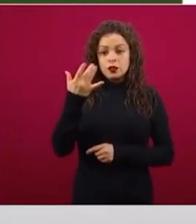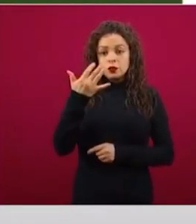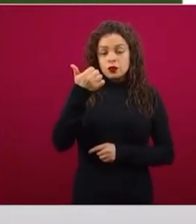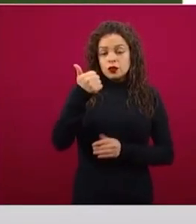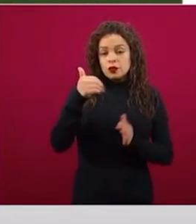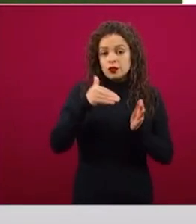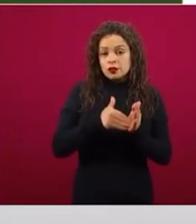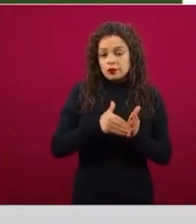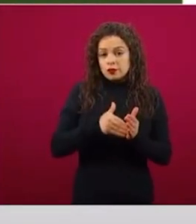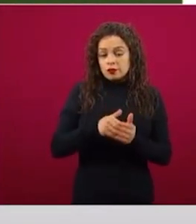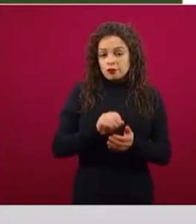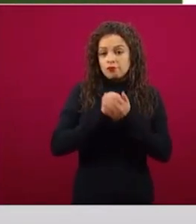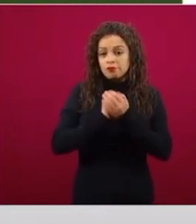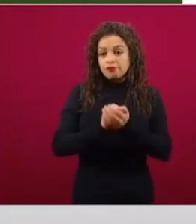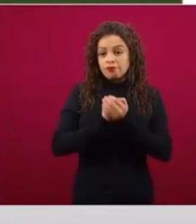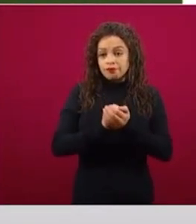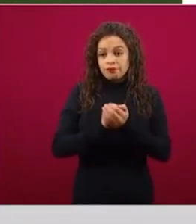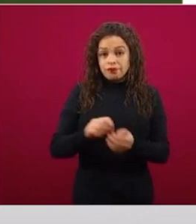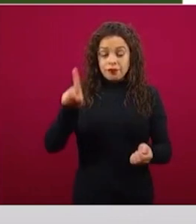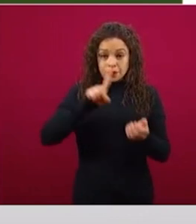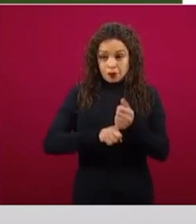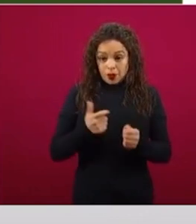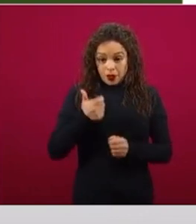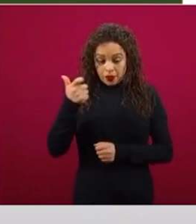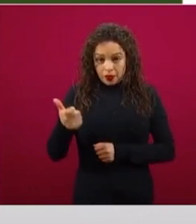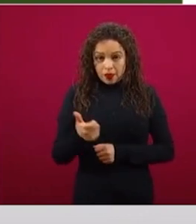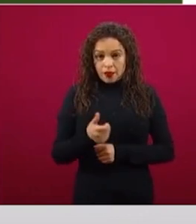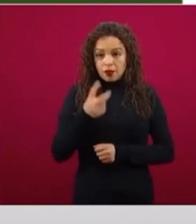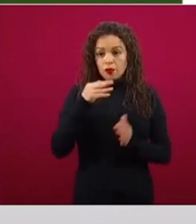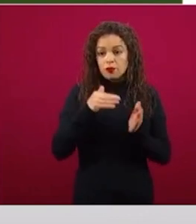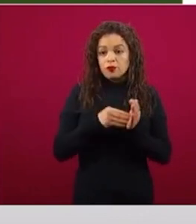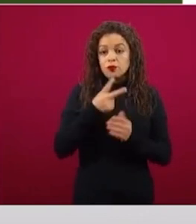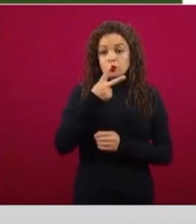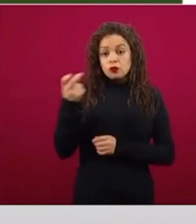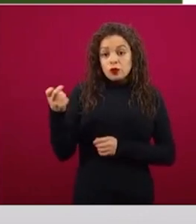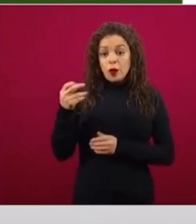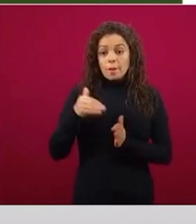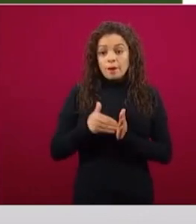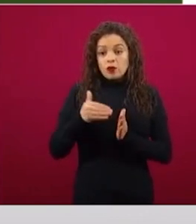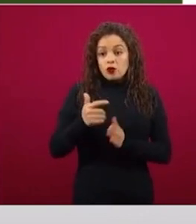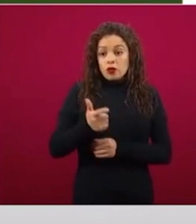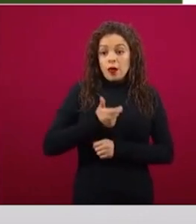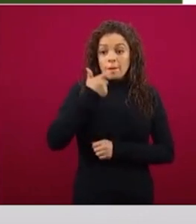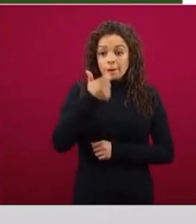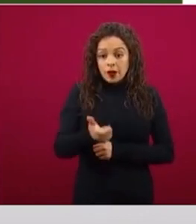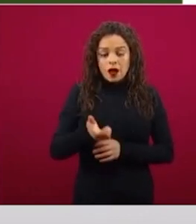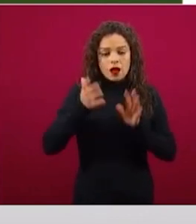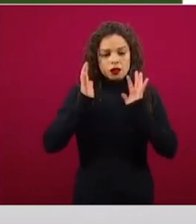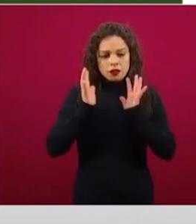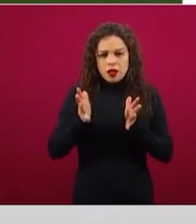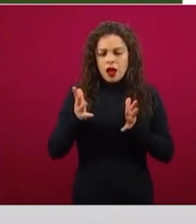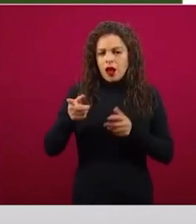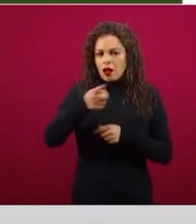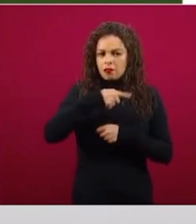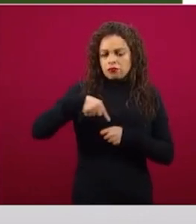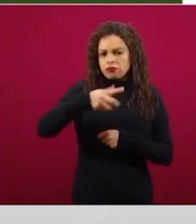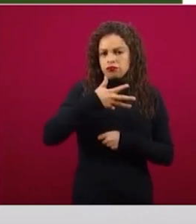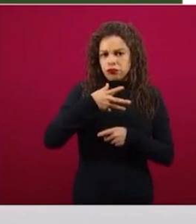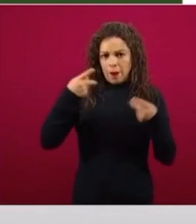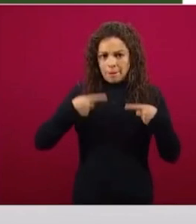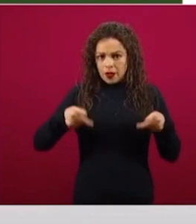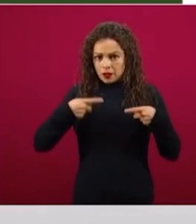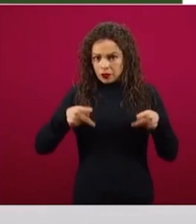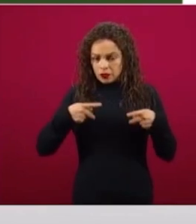2.200 millones de pesos, que ya están moviéndose, ya están en las economías locales y que muchos de